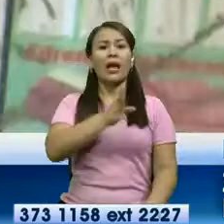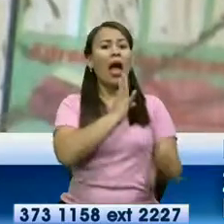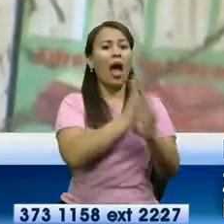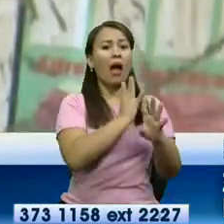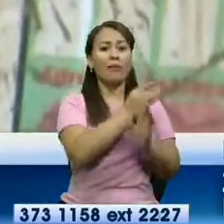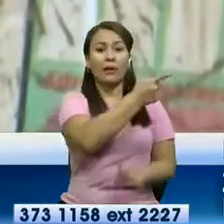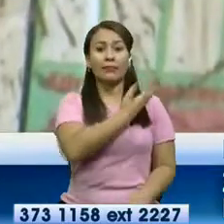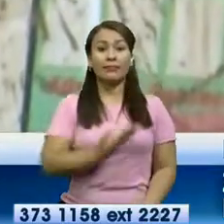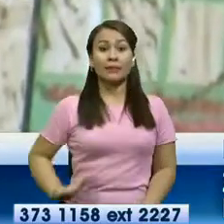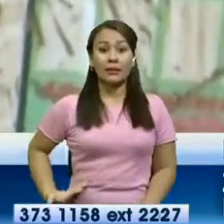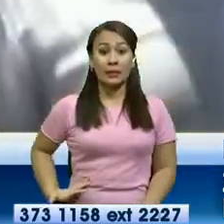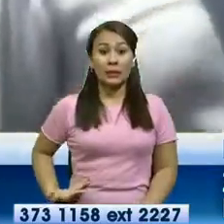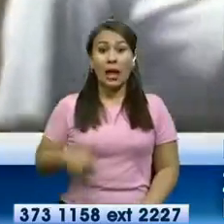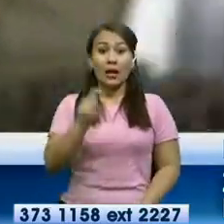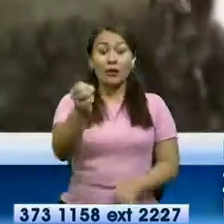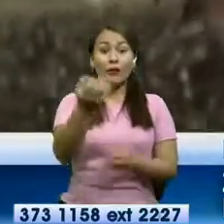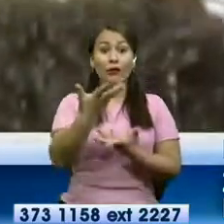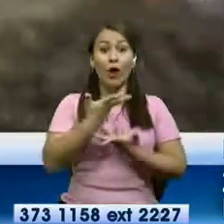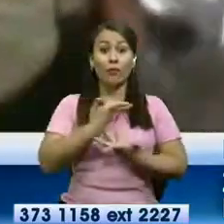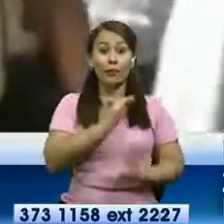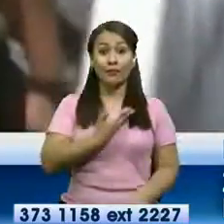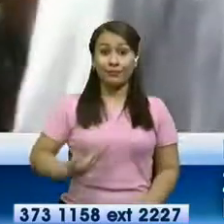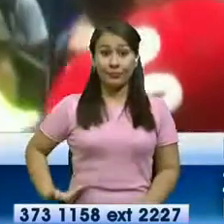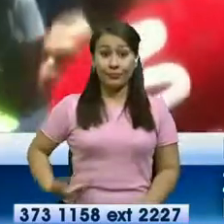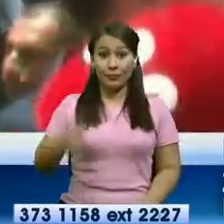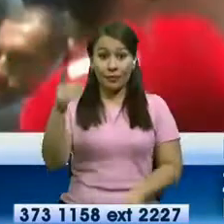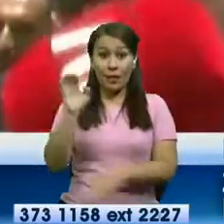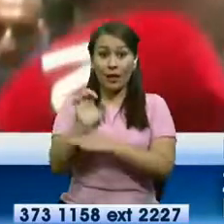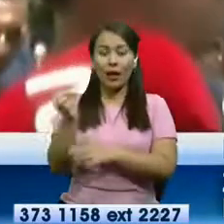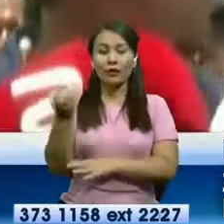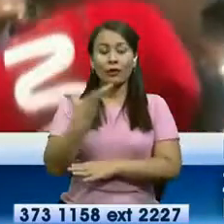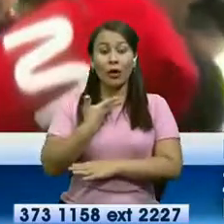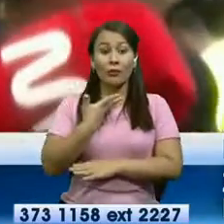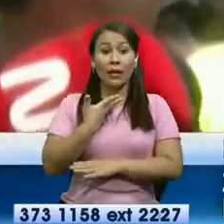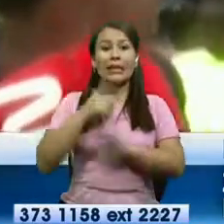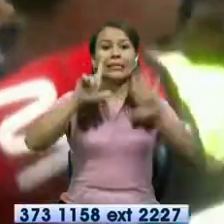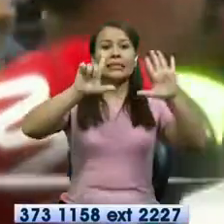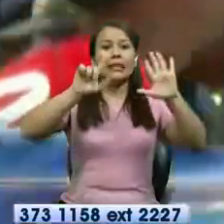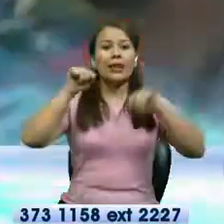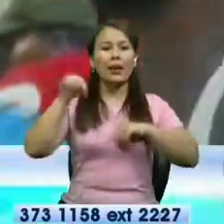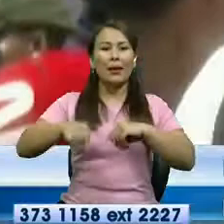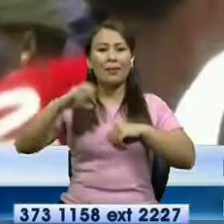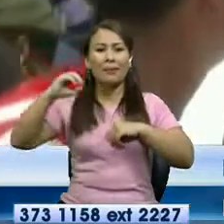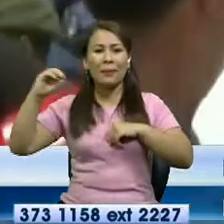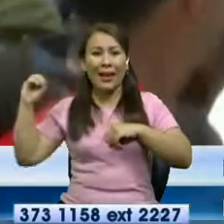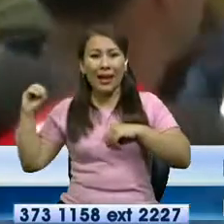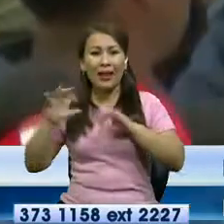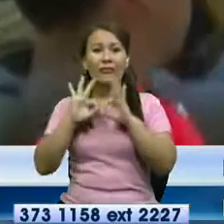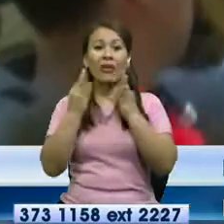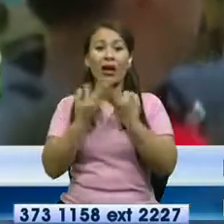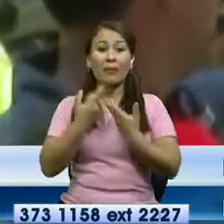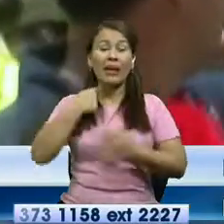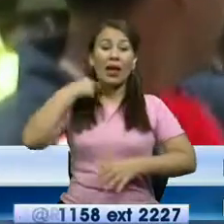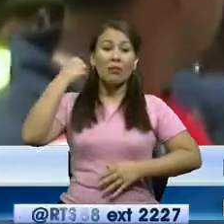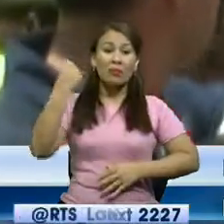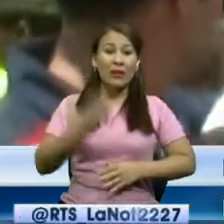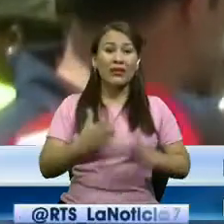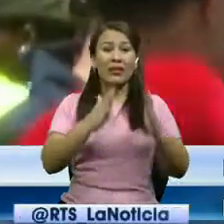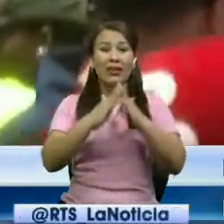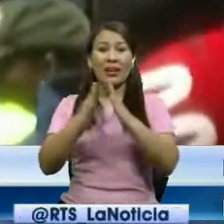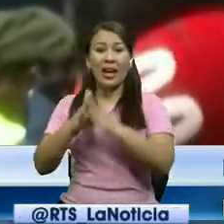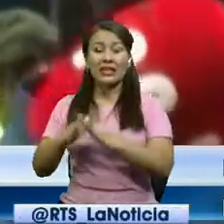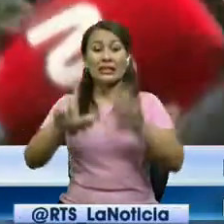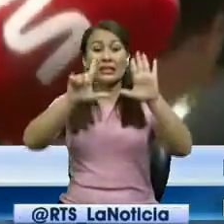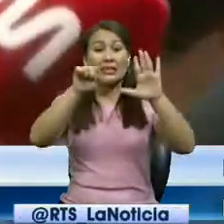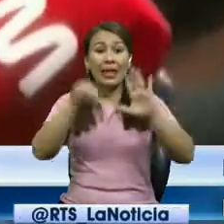afectaciones la dio a conocer el presidente de la República. Unas 7.000 familias afectadas, cerca más de 7.000 hectáreas